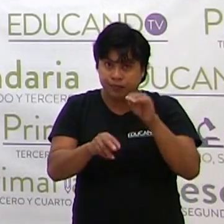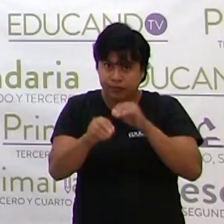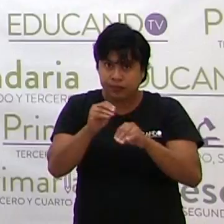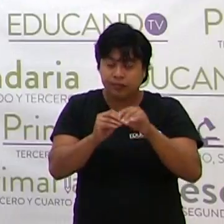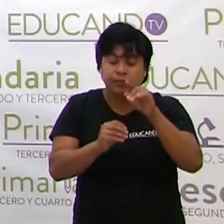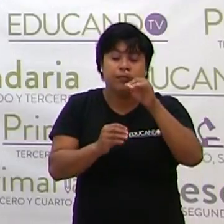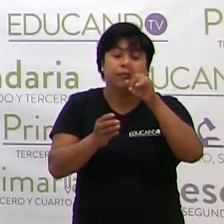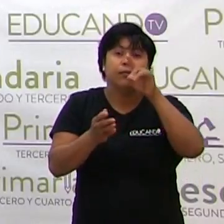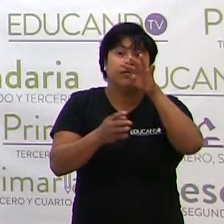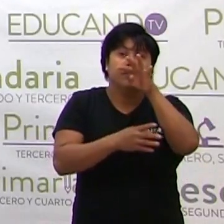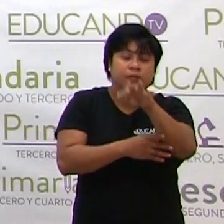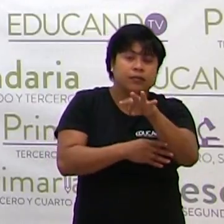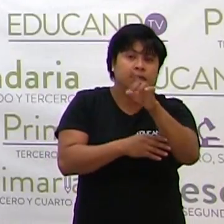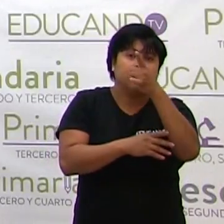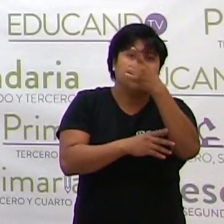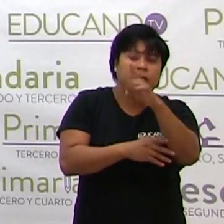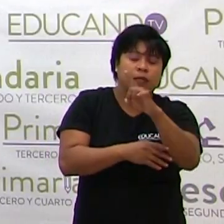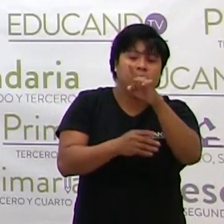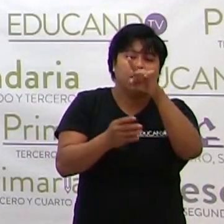del año de